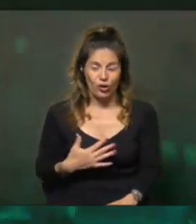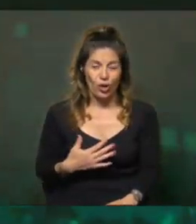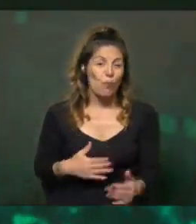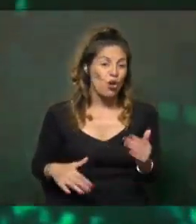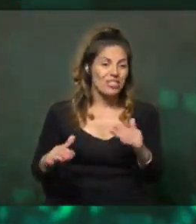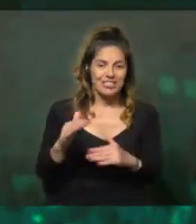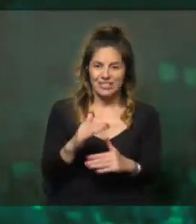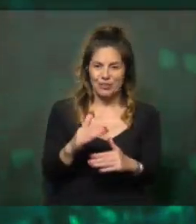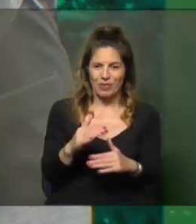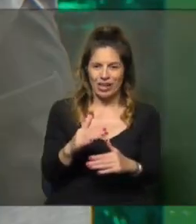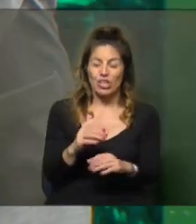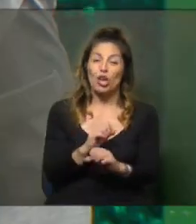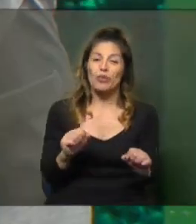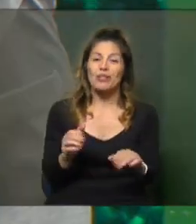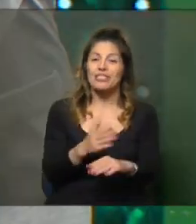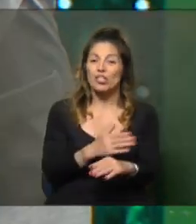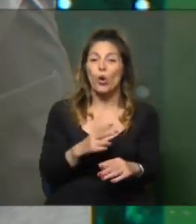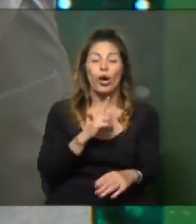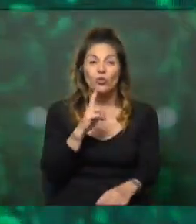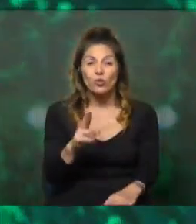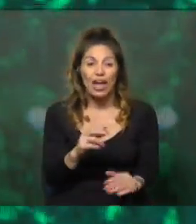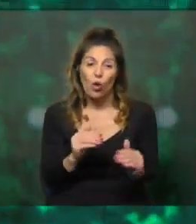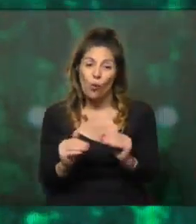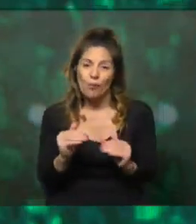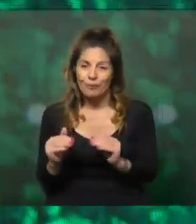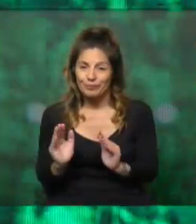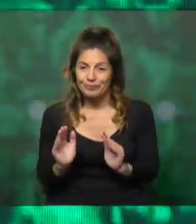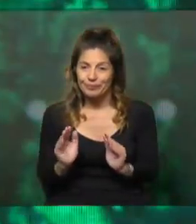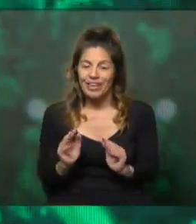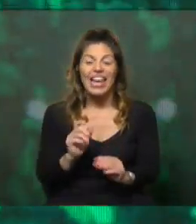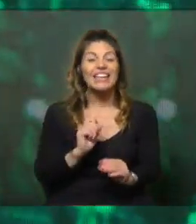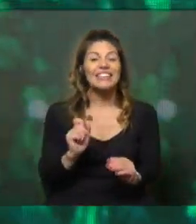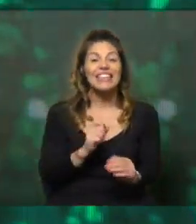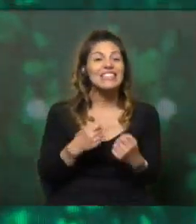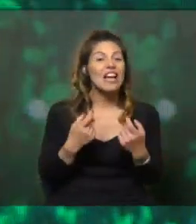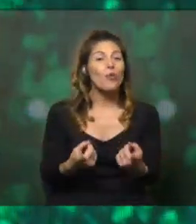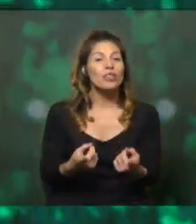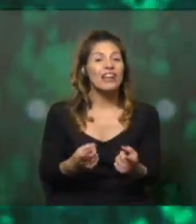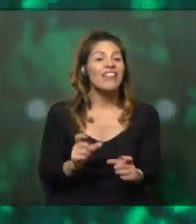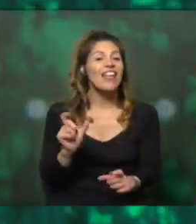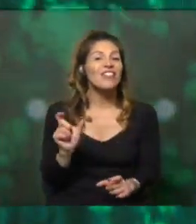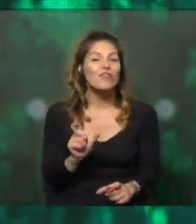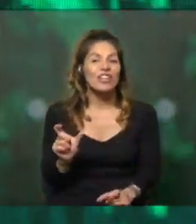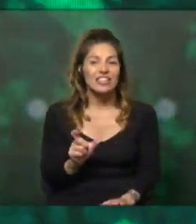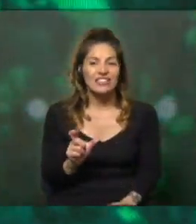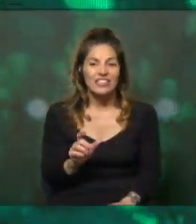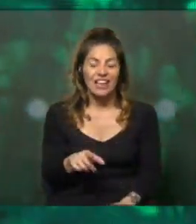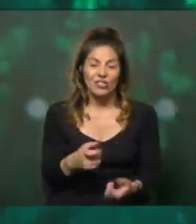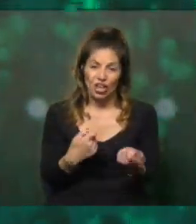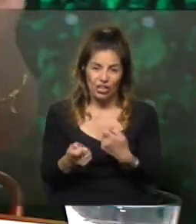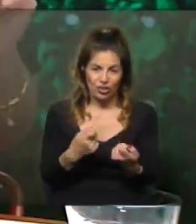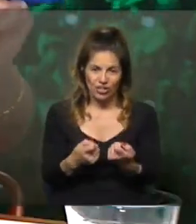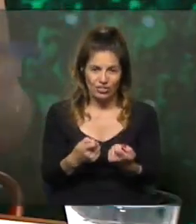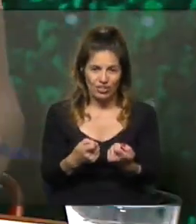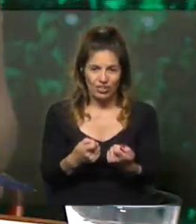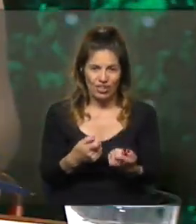encima Sí de lo que podía haber sido un resultado apretado no entonces quién quién se adjudica esta diferencia va a ser parte de la negociación les